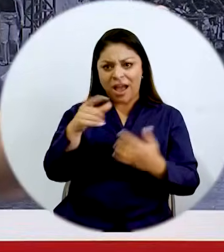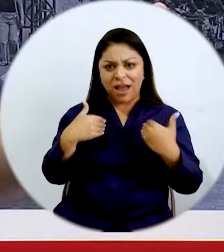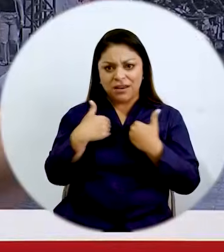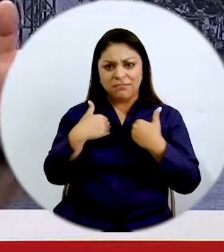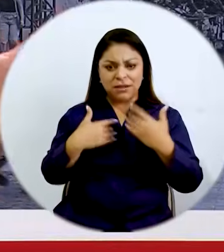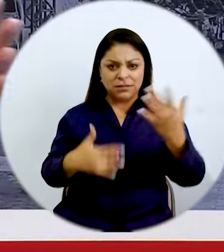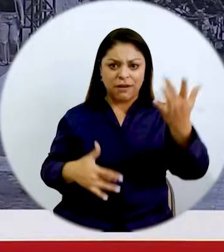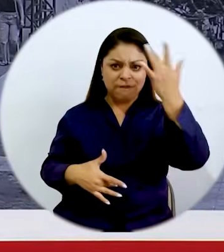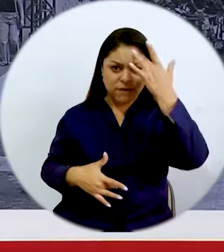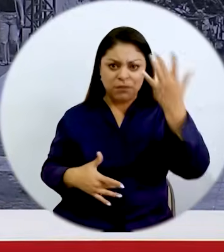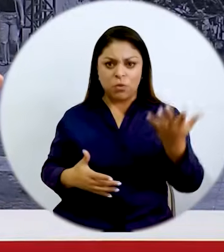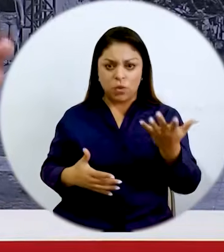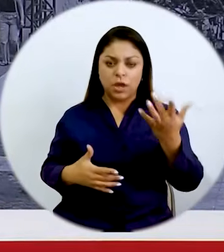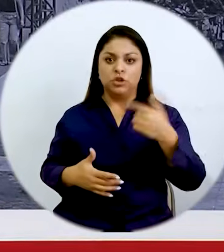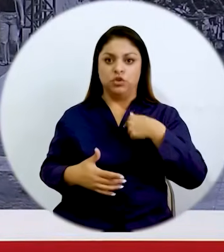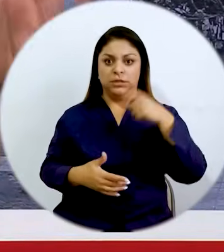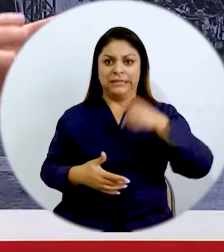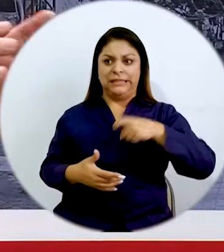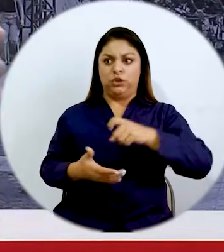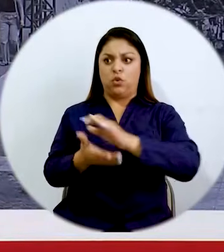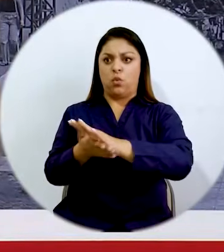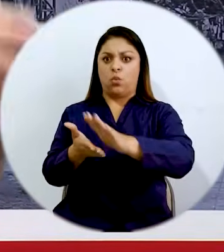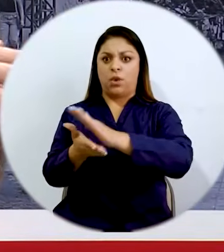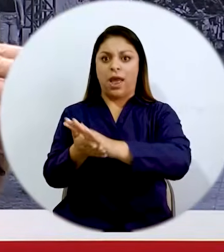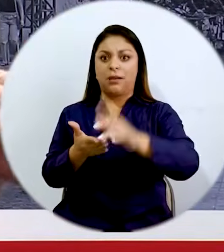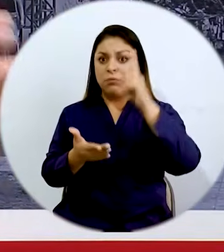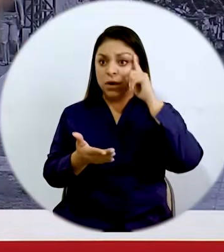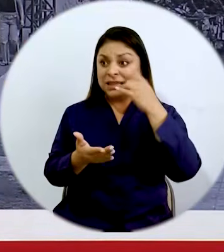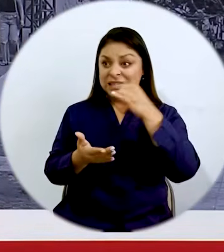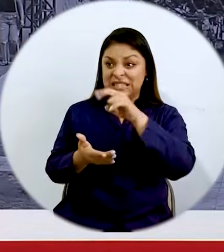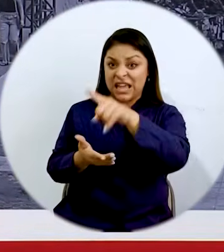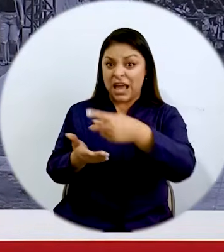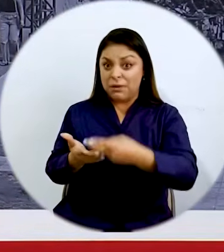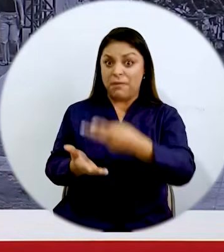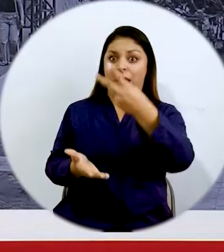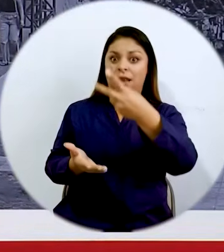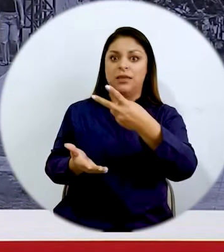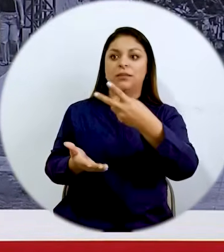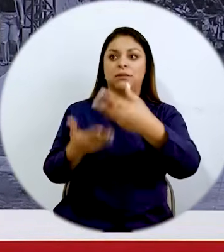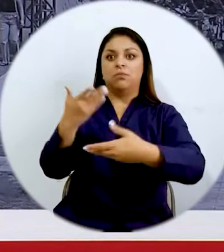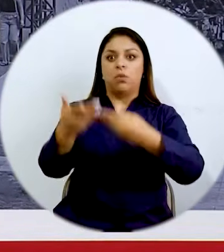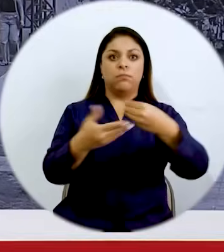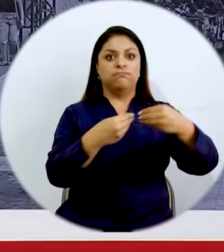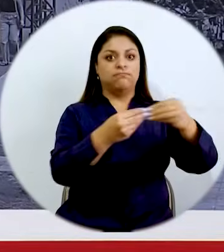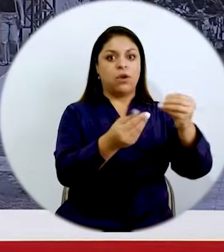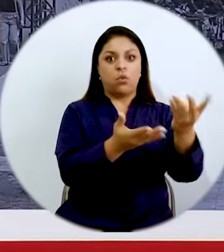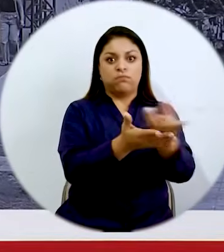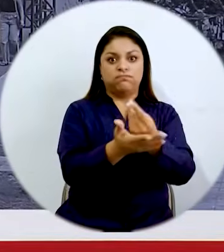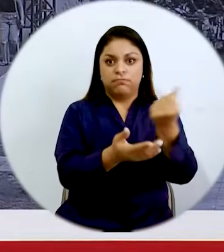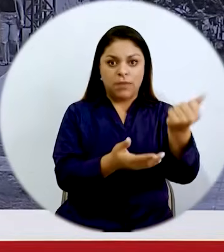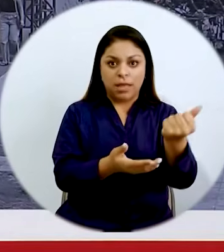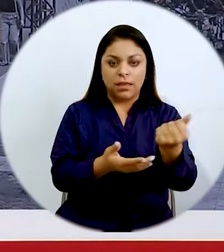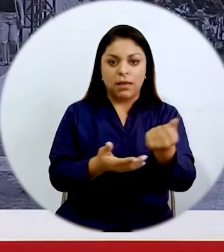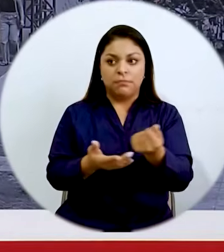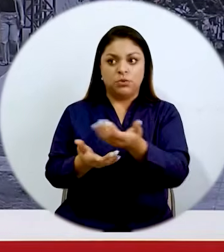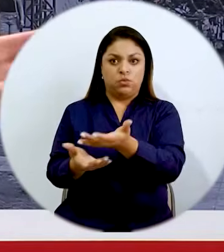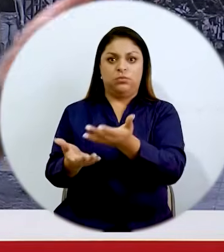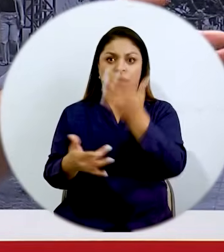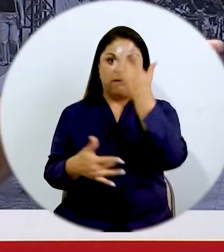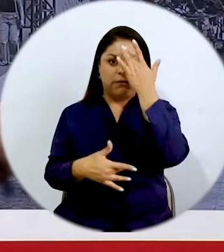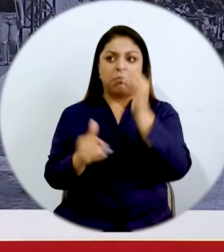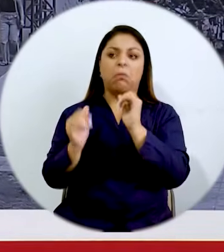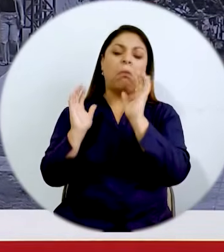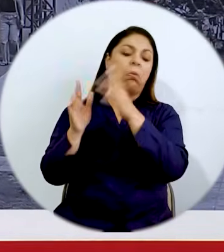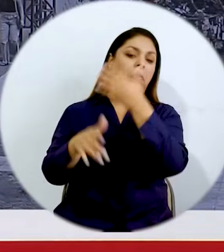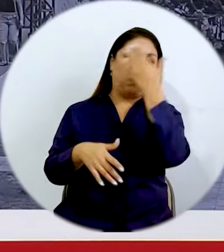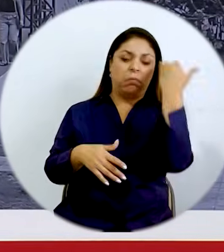enfermo significa que yo necesito curarlo, porque si es un animal valioso, lo convierto en plata. Ese es el chiste de la cosa, ¿verdad? Por